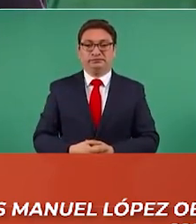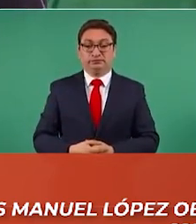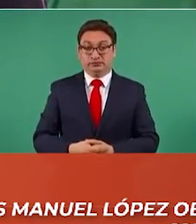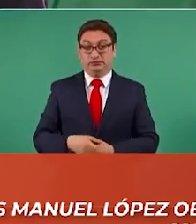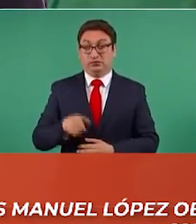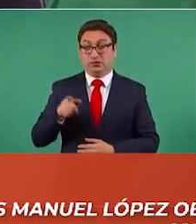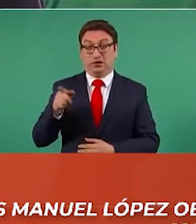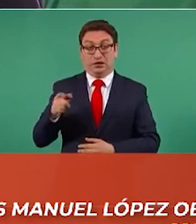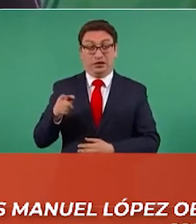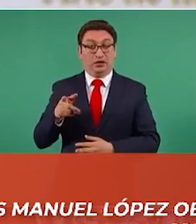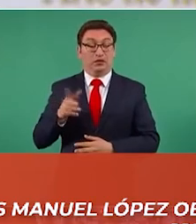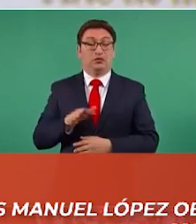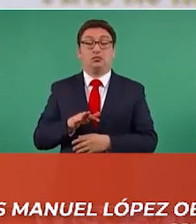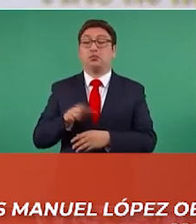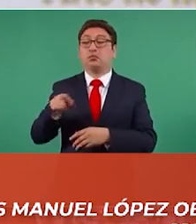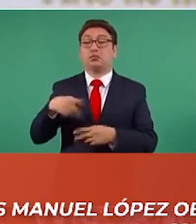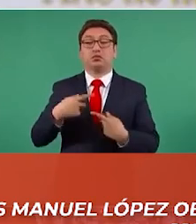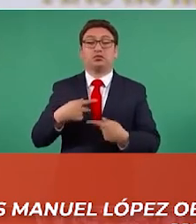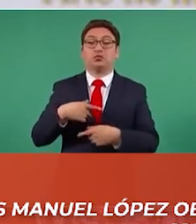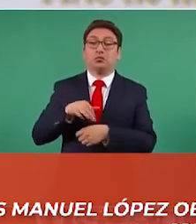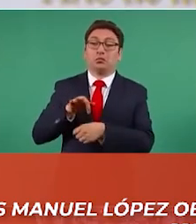testigo protegido